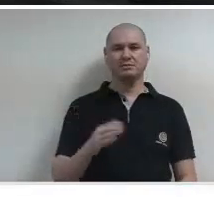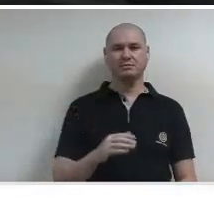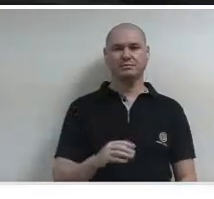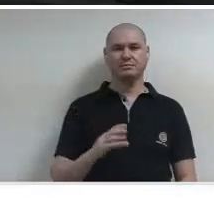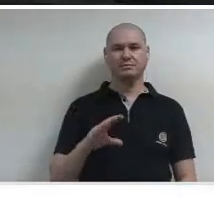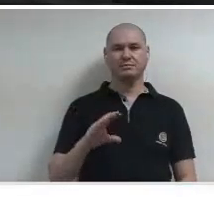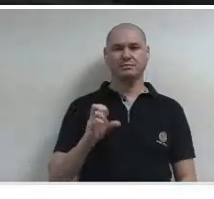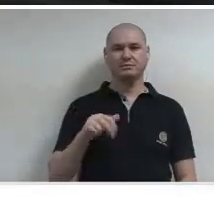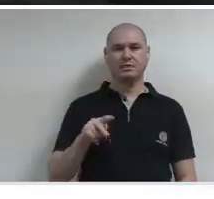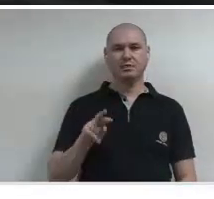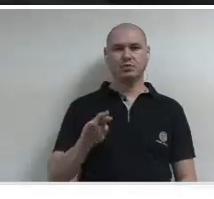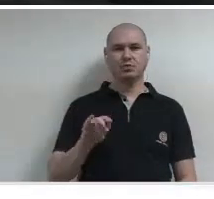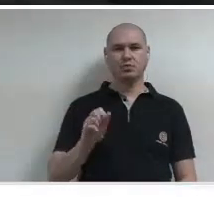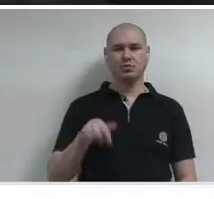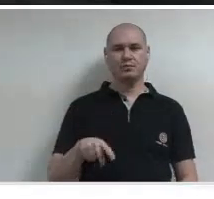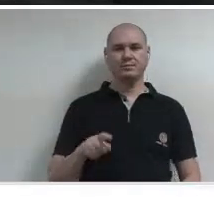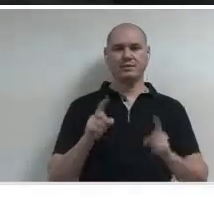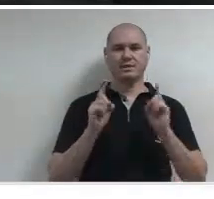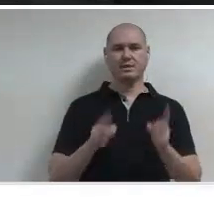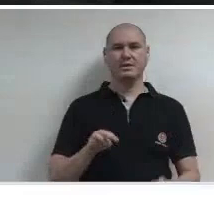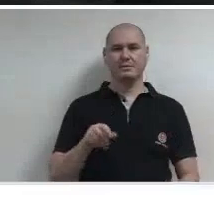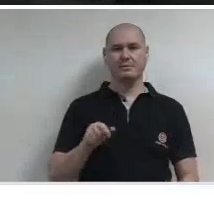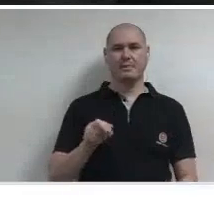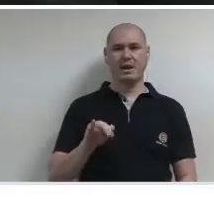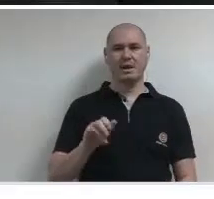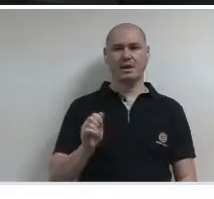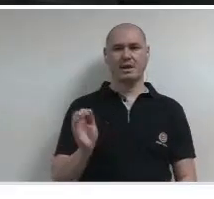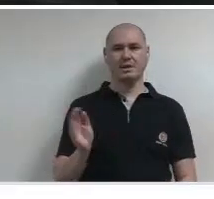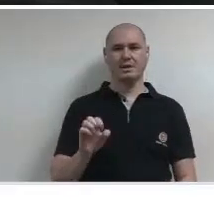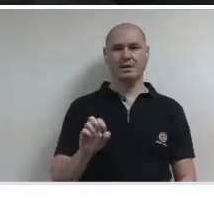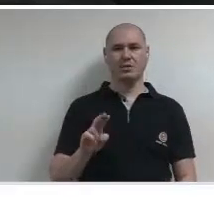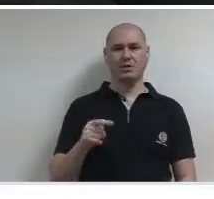doctora Patricia Centurión, unida.